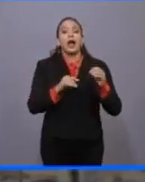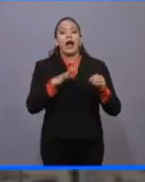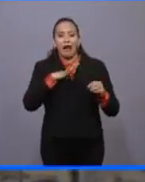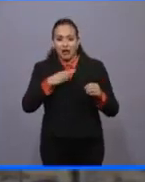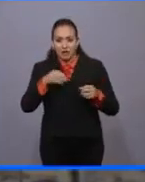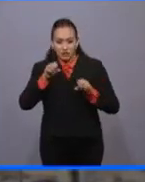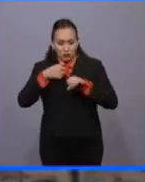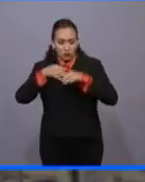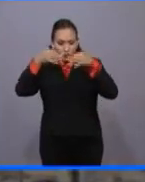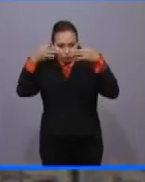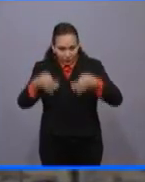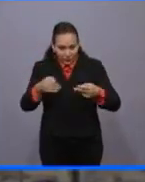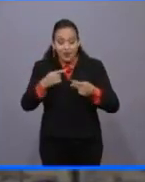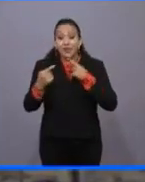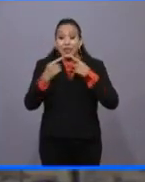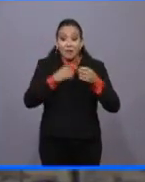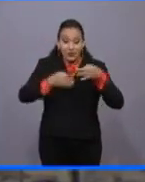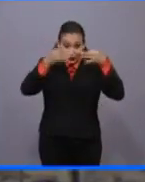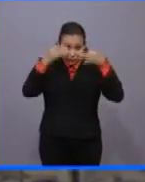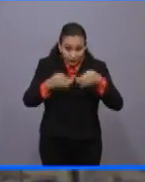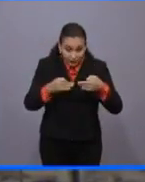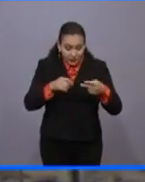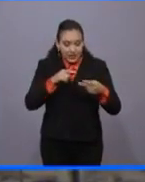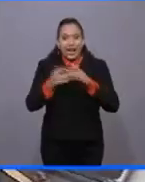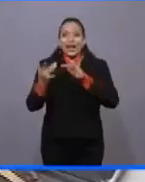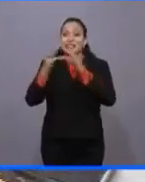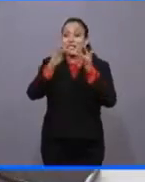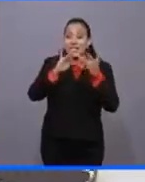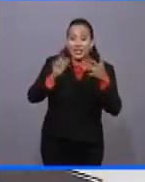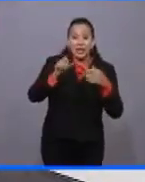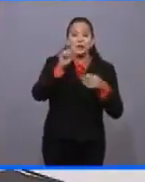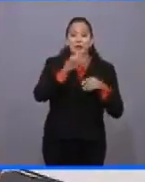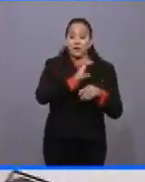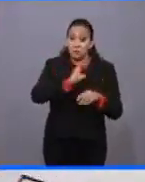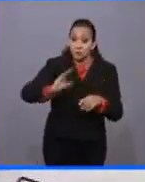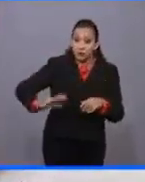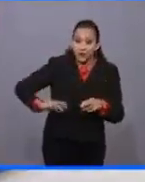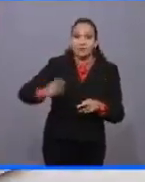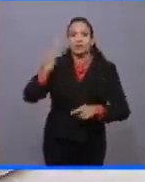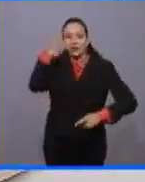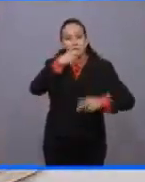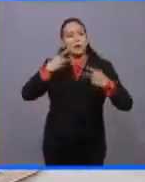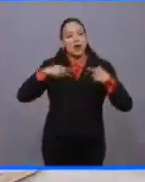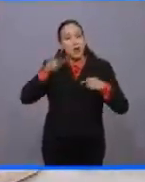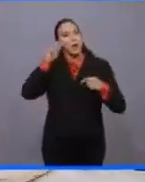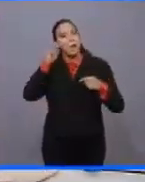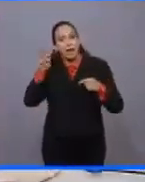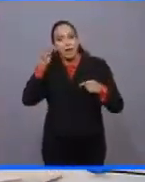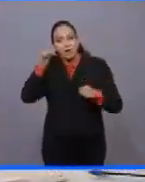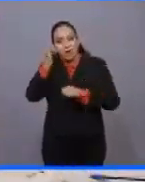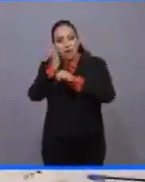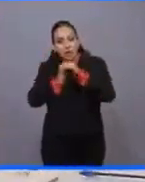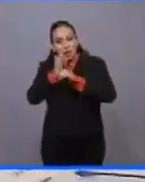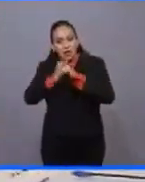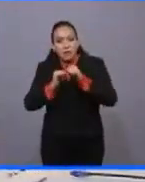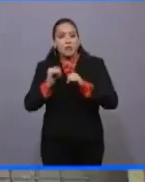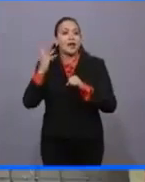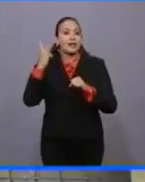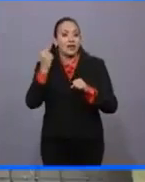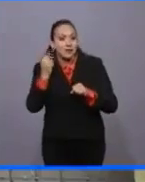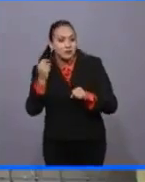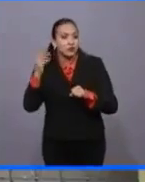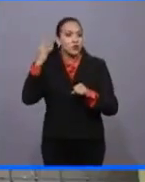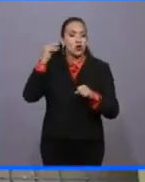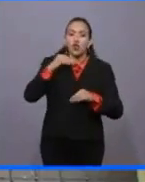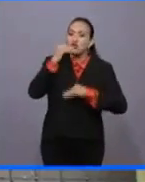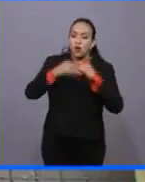OPLES, los debates oficiales, las redes sociales de las propias candidaturas, los medios de comunicación y los portales